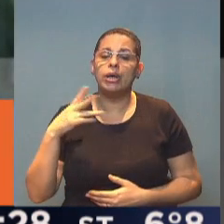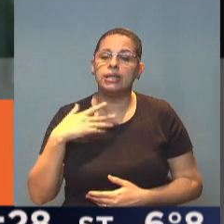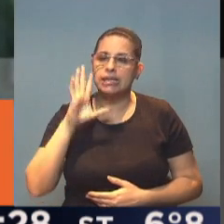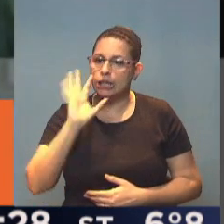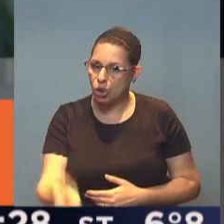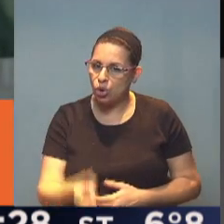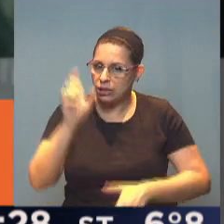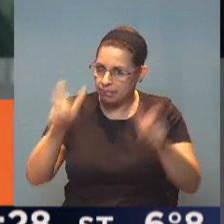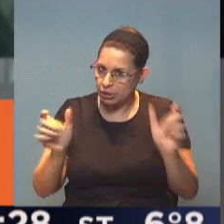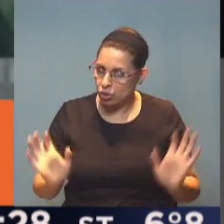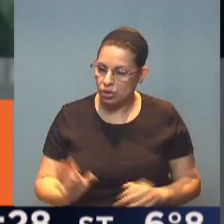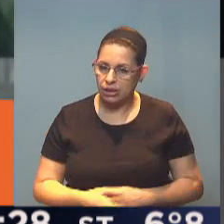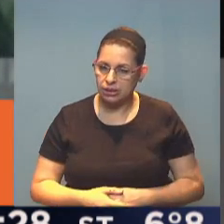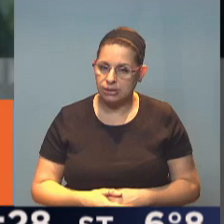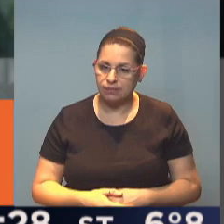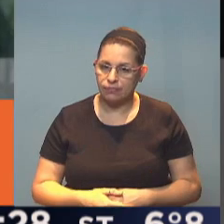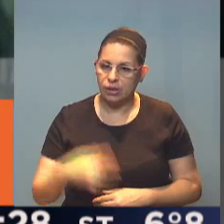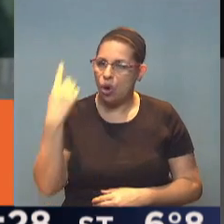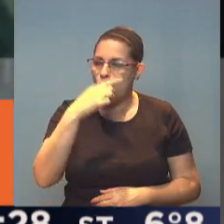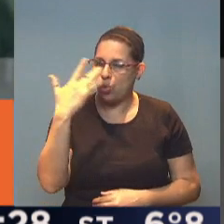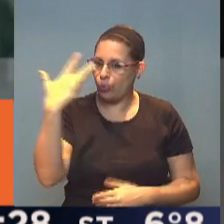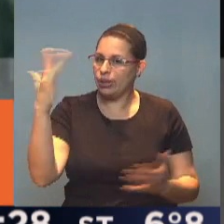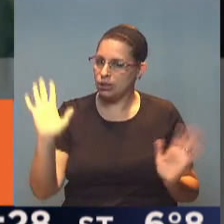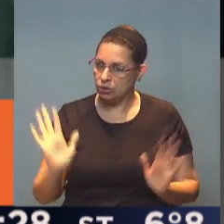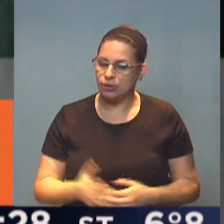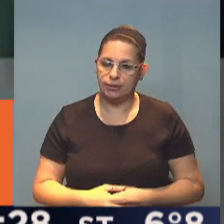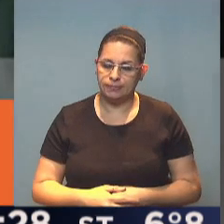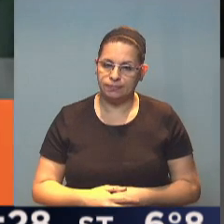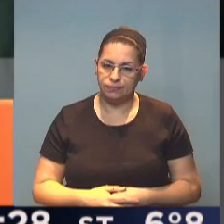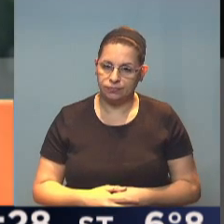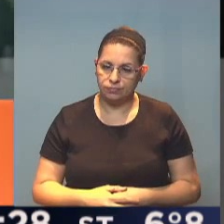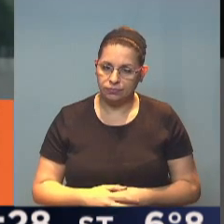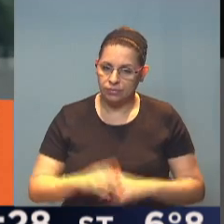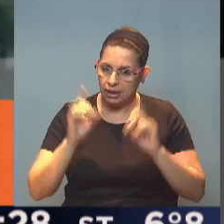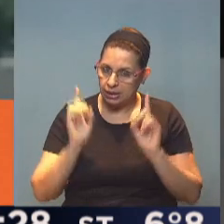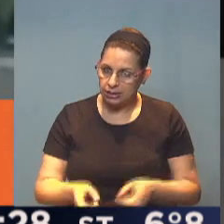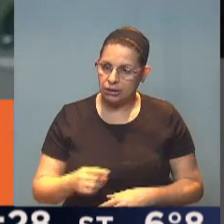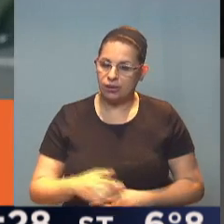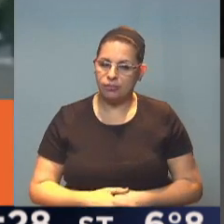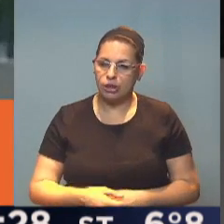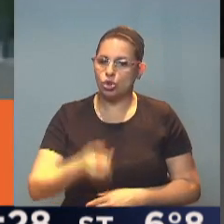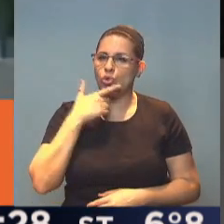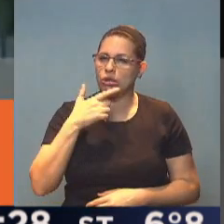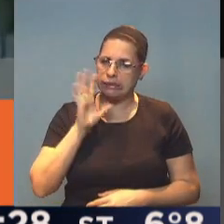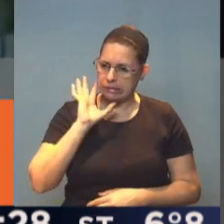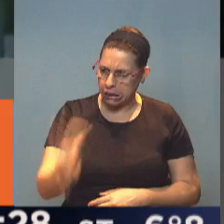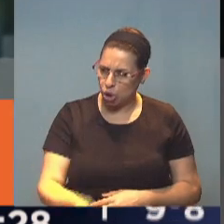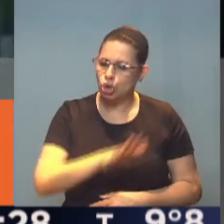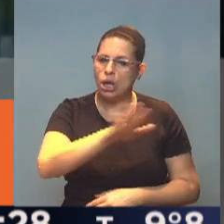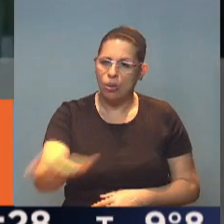los ojos, en el brillo de los ojos y en el brillo también de sus sonrisas, de un